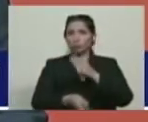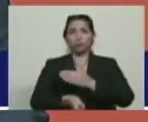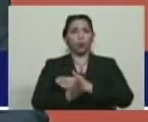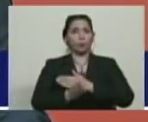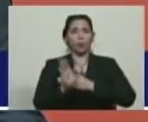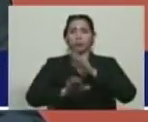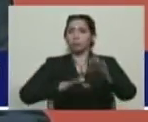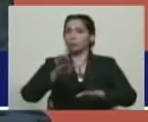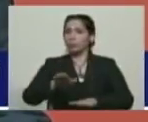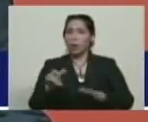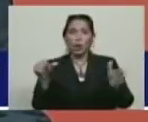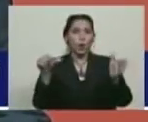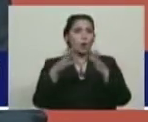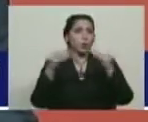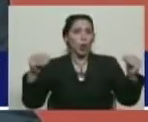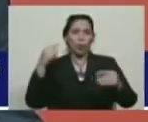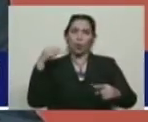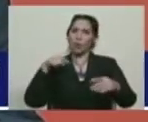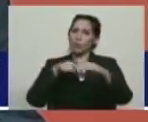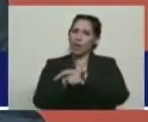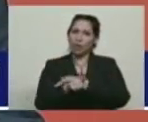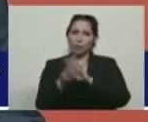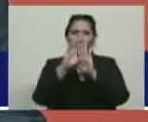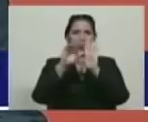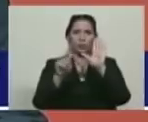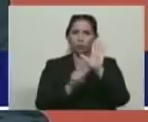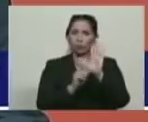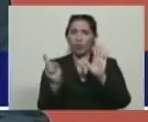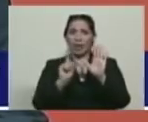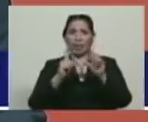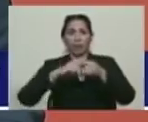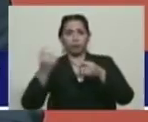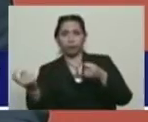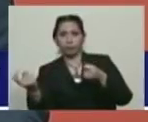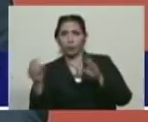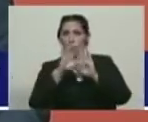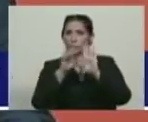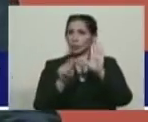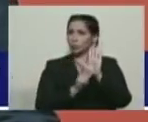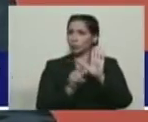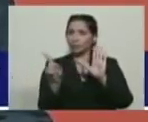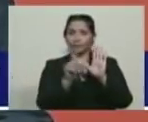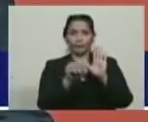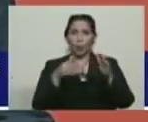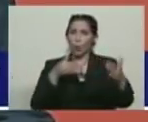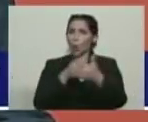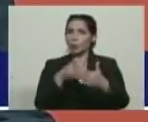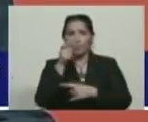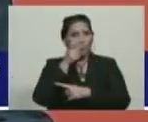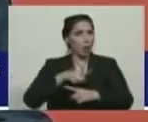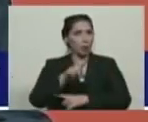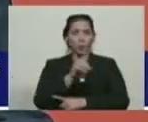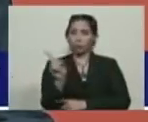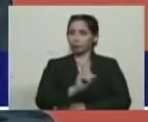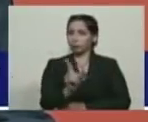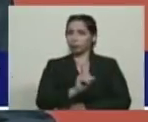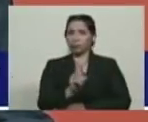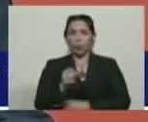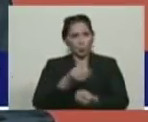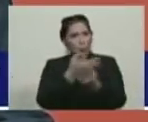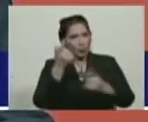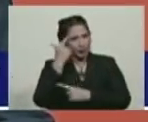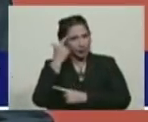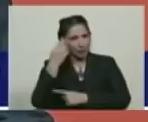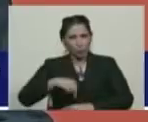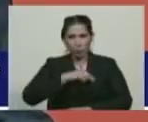todo dentro de la constitución nada fuera de ella y nada en contra del pueblo ustedes saben que para